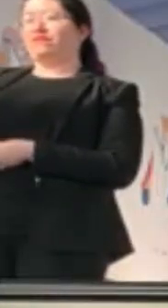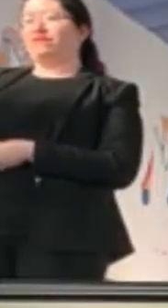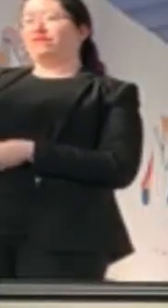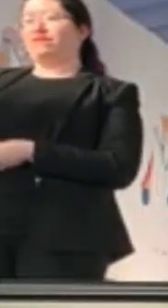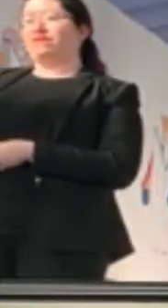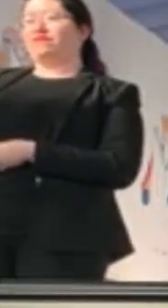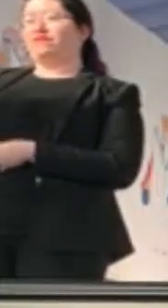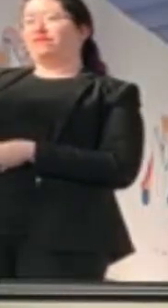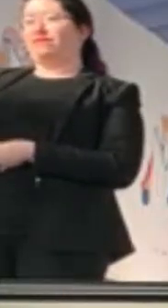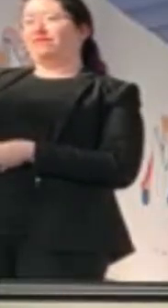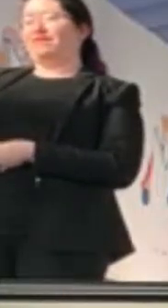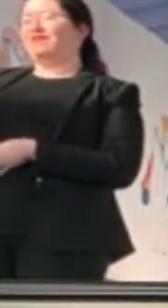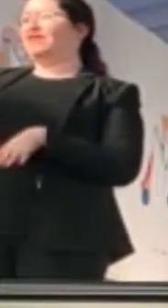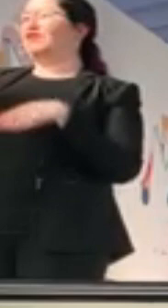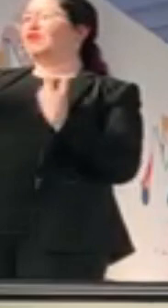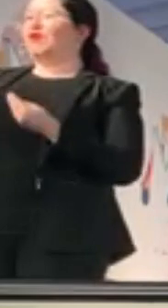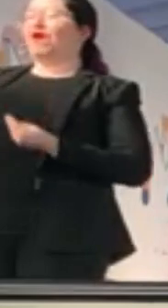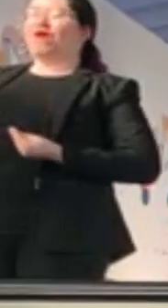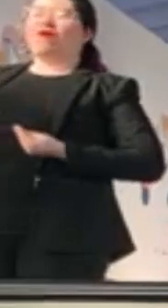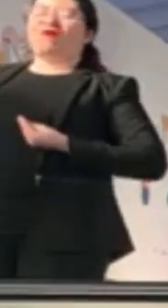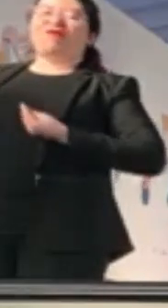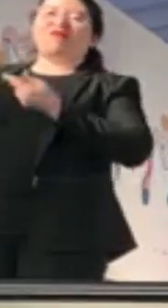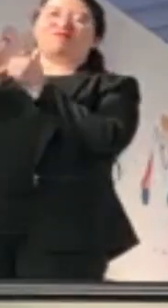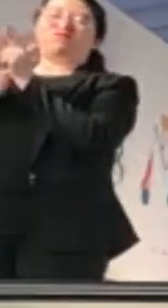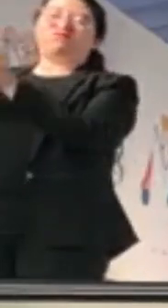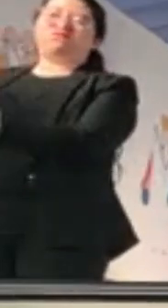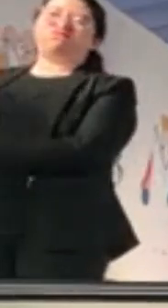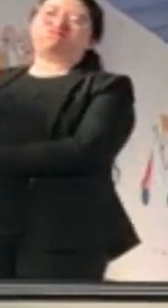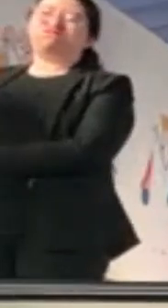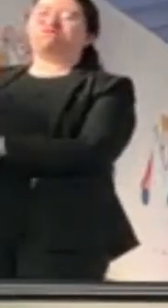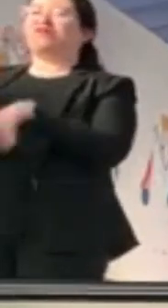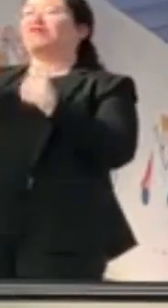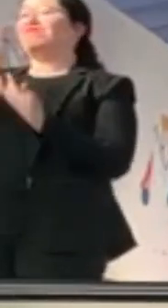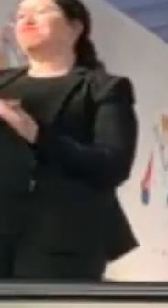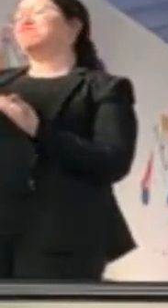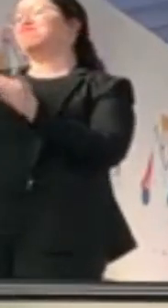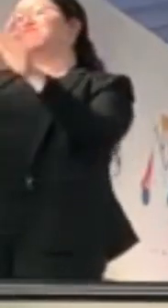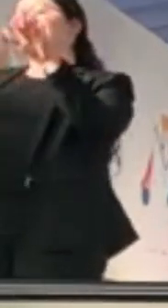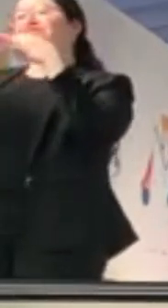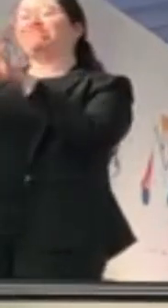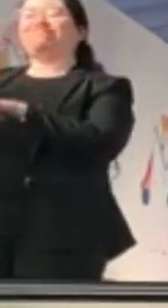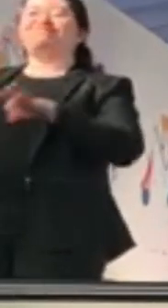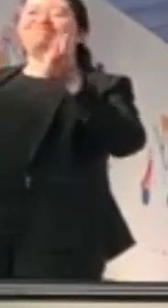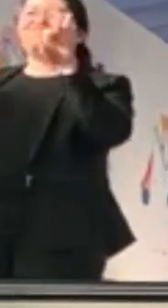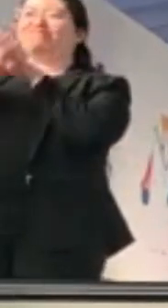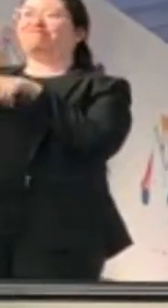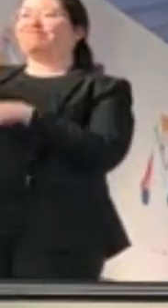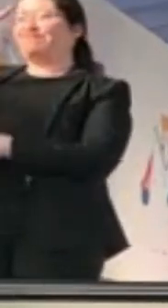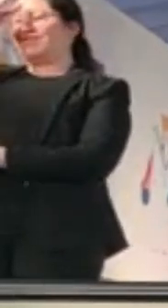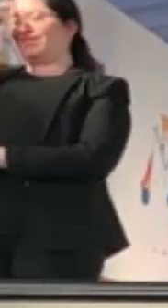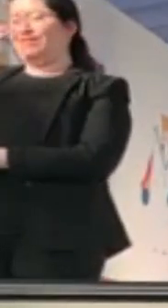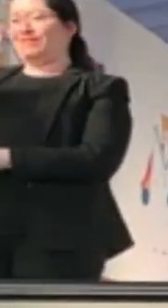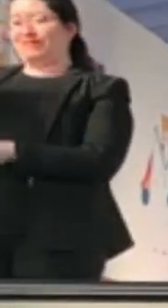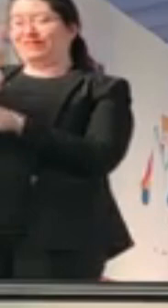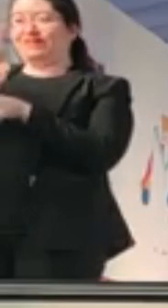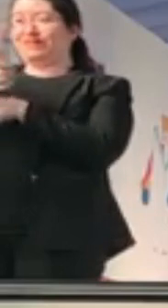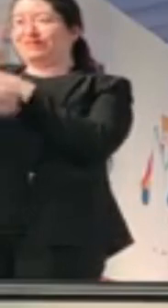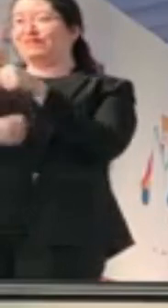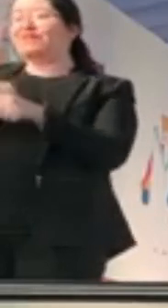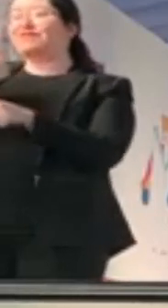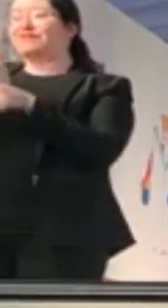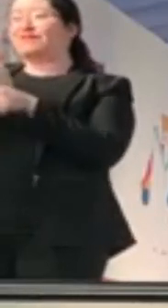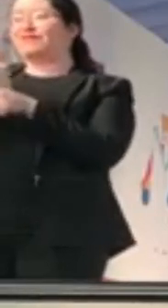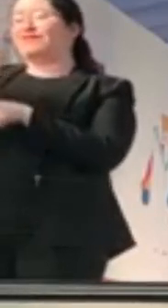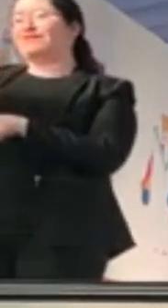Larga vida Ricardo Flores Magón, extraordinario profesional mexicano. Este año se llama el año de Ricardo